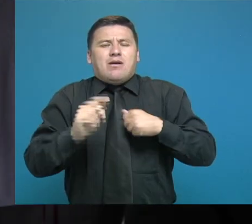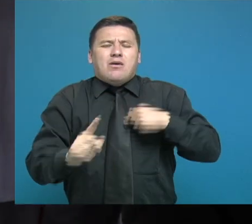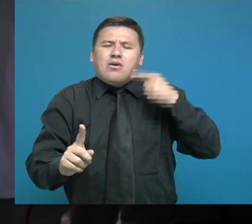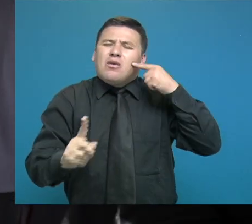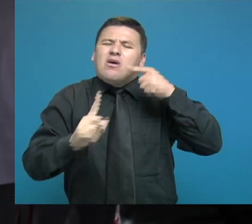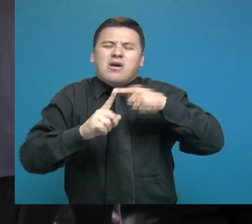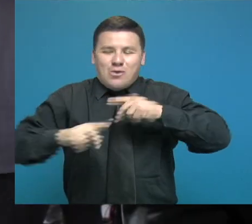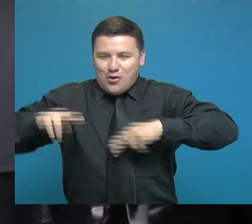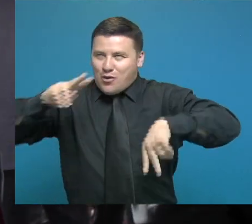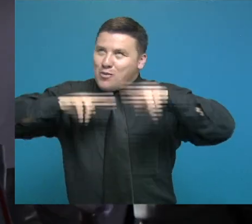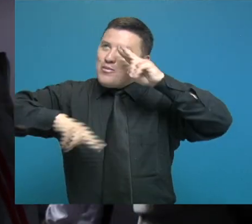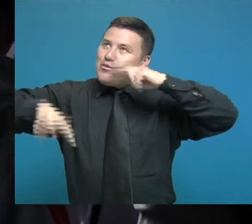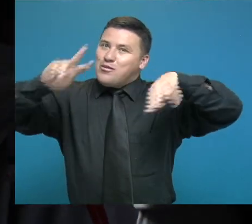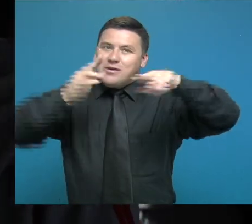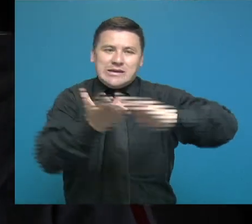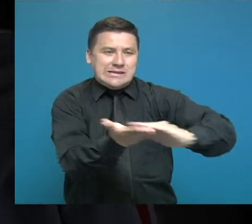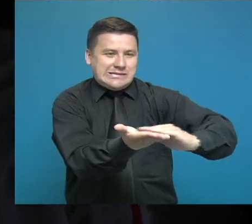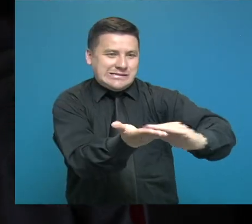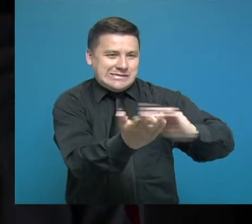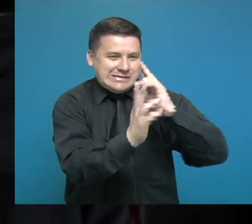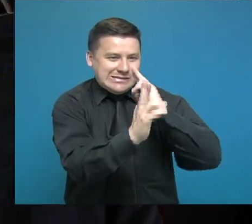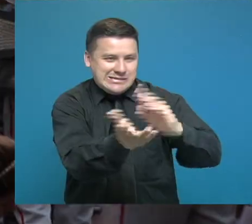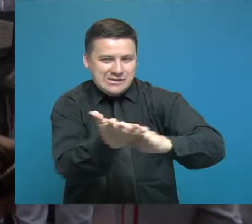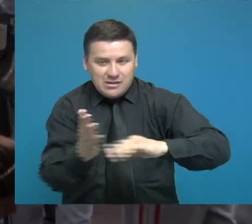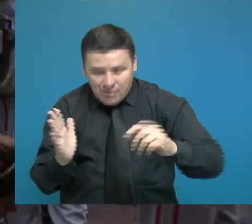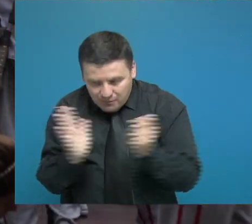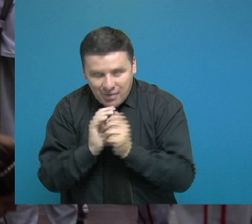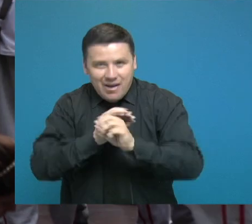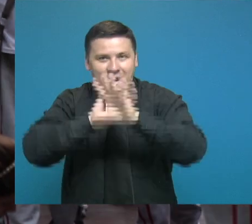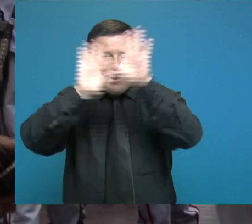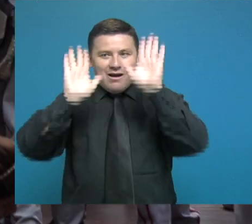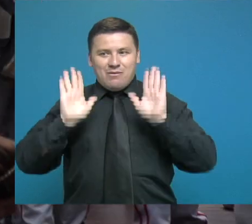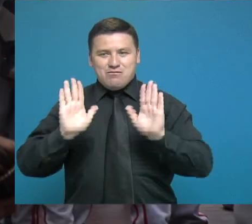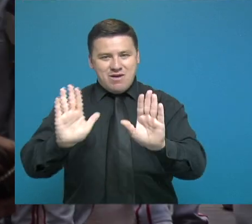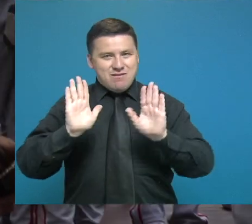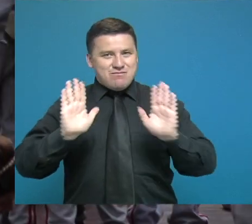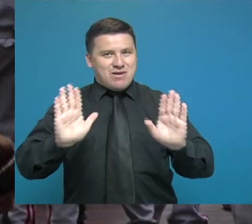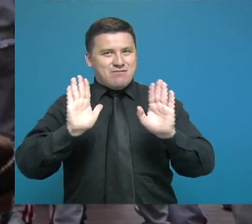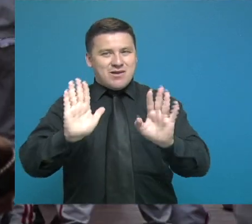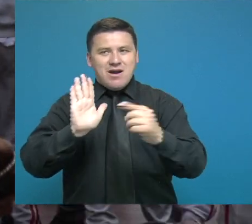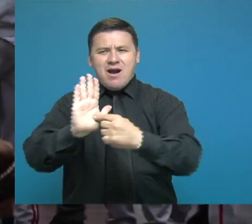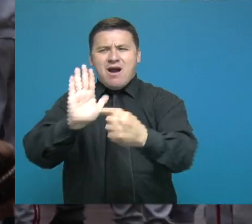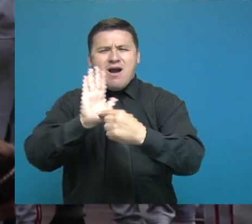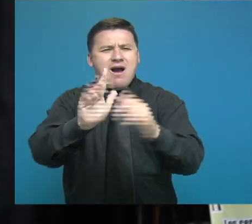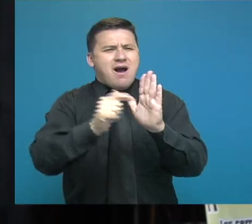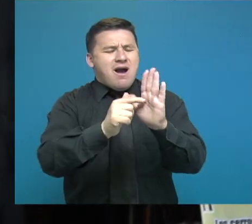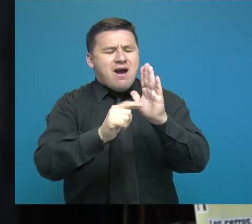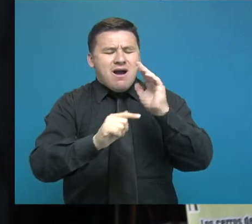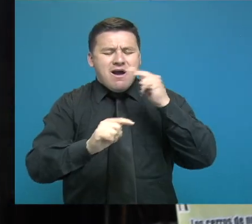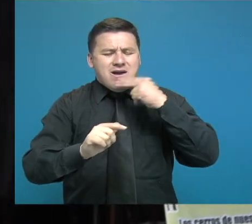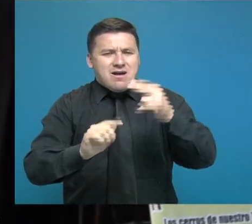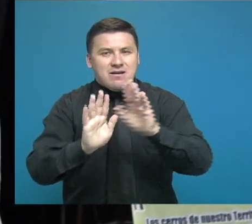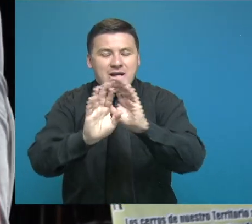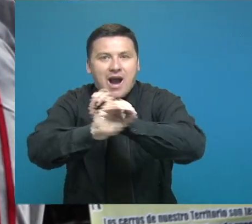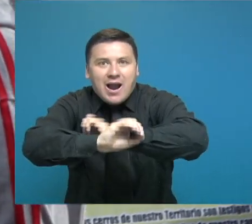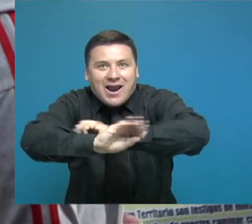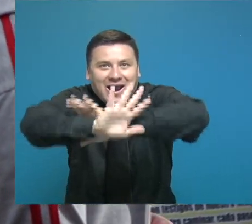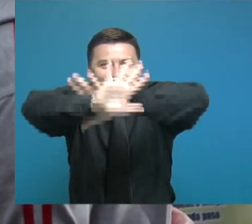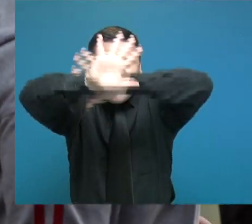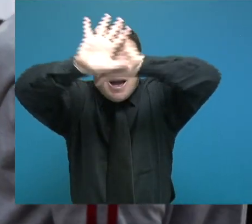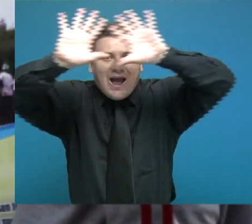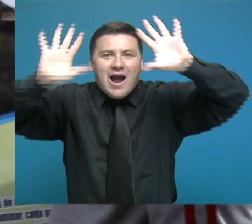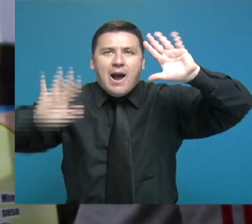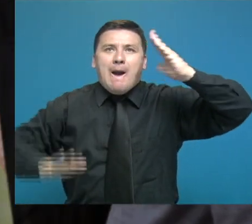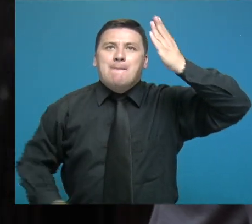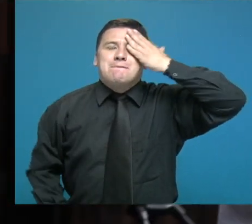El gran objetivo del museo es tanto reparar a las víctimas como esclarecer hechos para que esos hechos, a través de ese proceso de